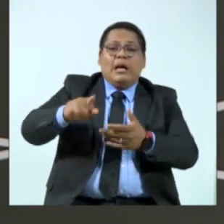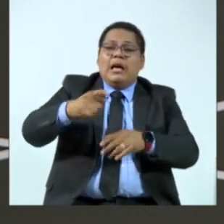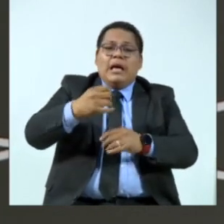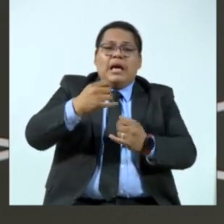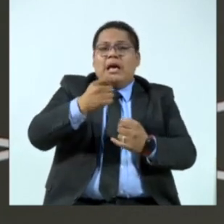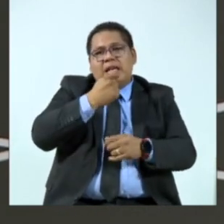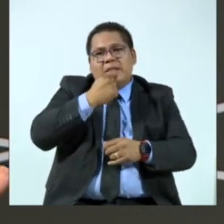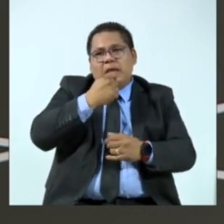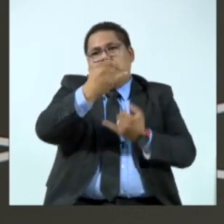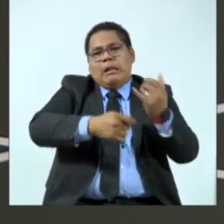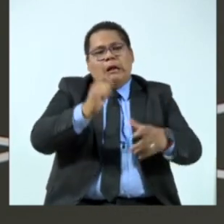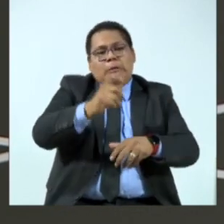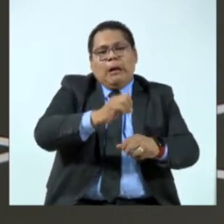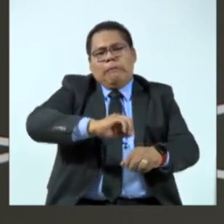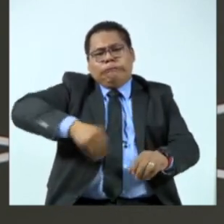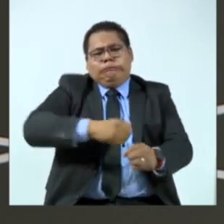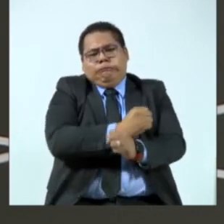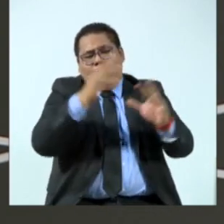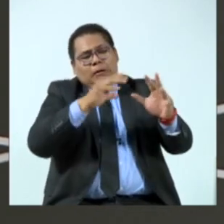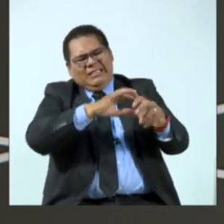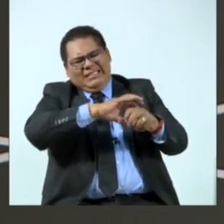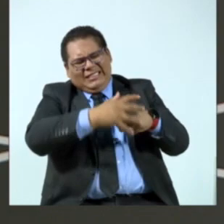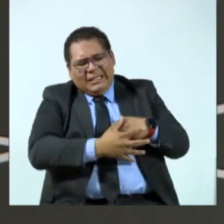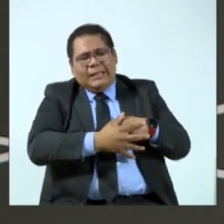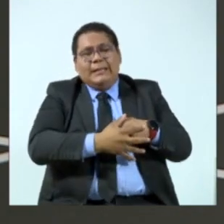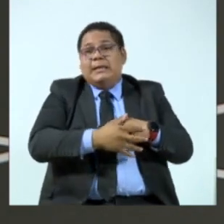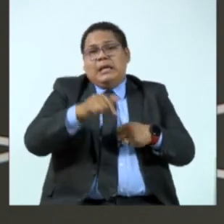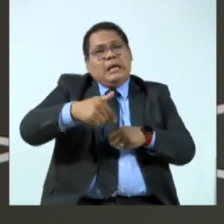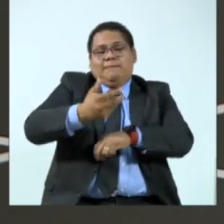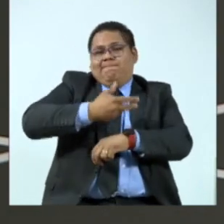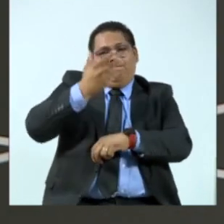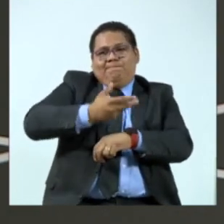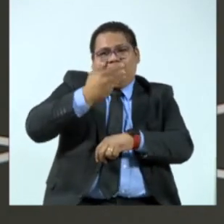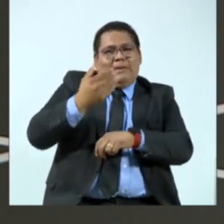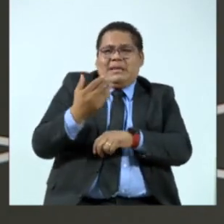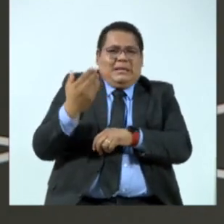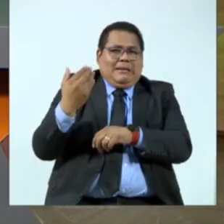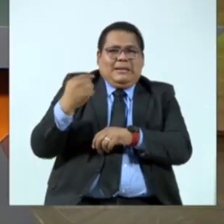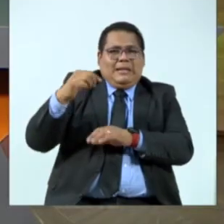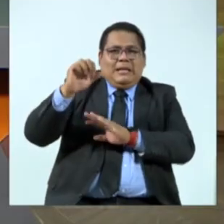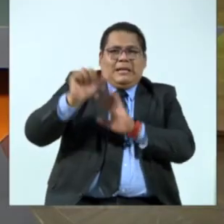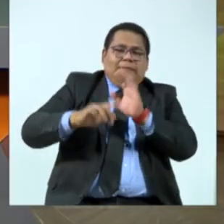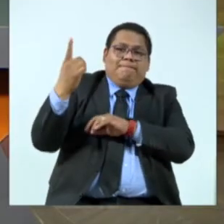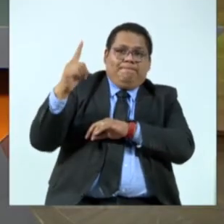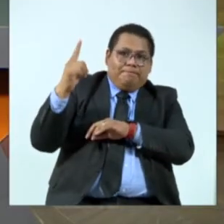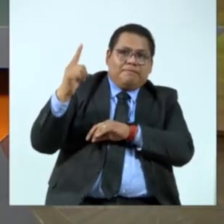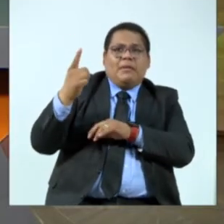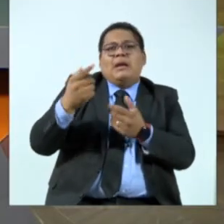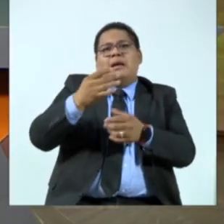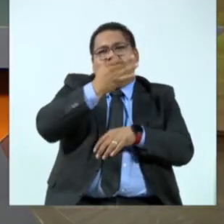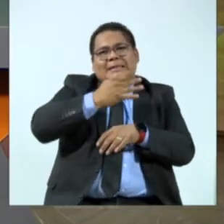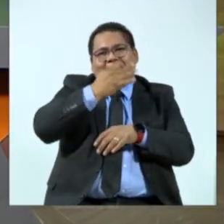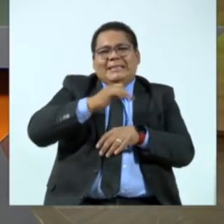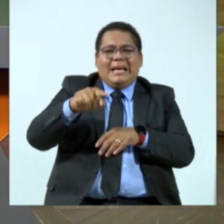algún tipo de accidente que es muy recurrente en estas en estas fechas principalmente en lo que es navidad y inicios de de año nuevo donde se registran